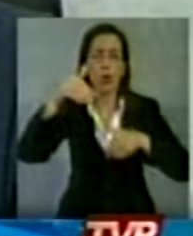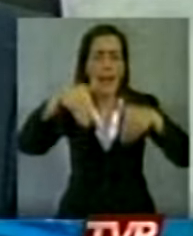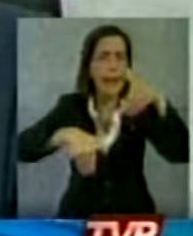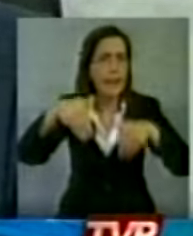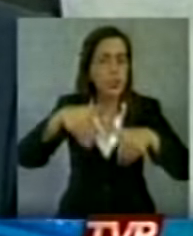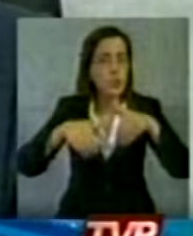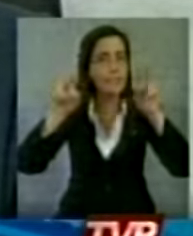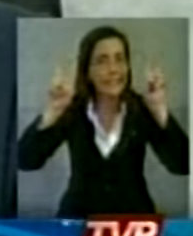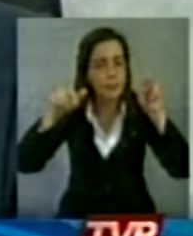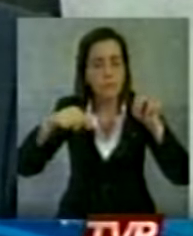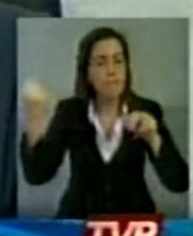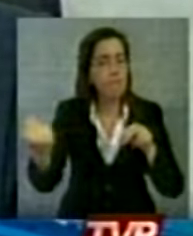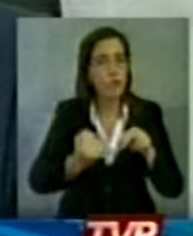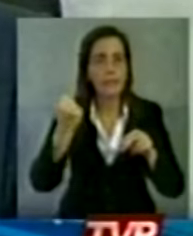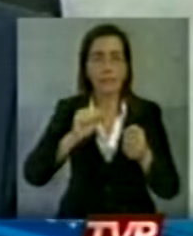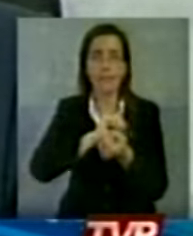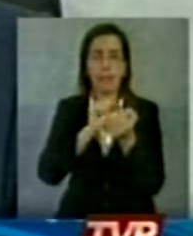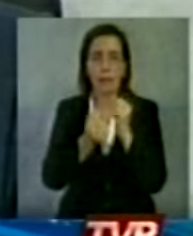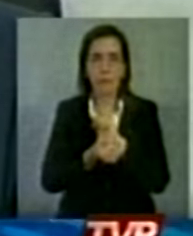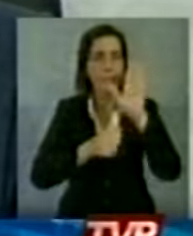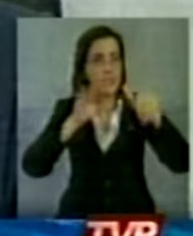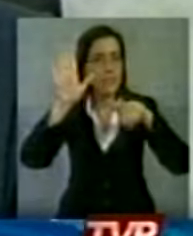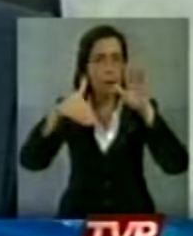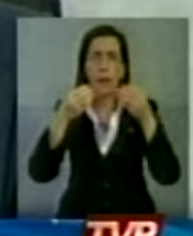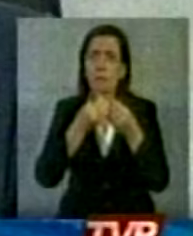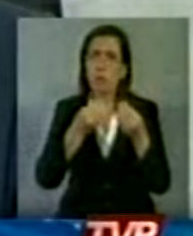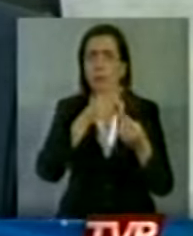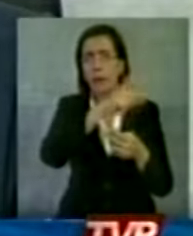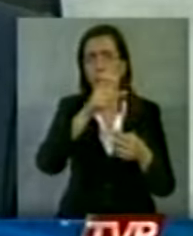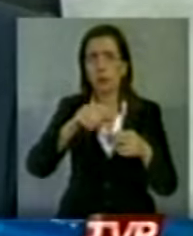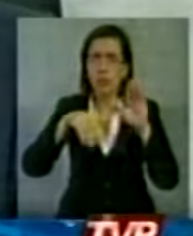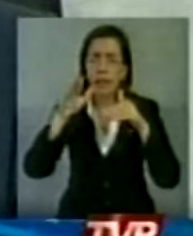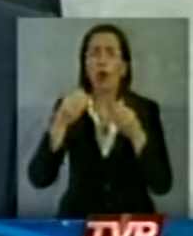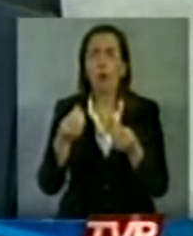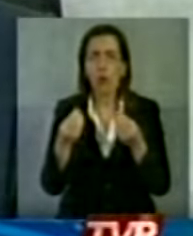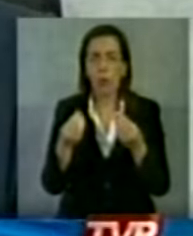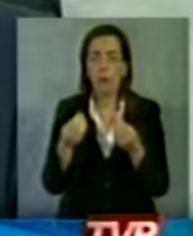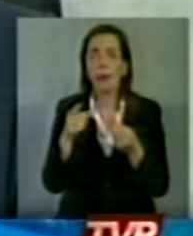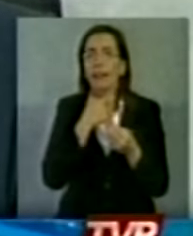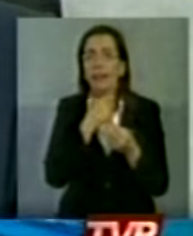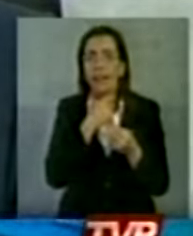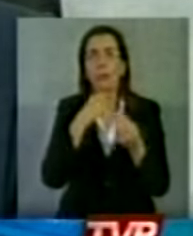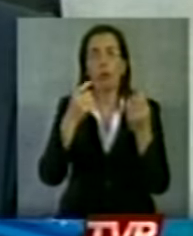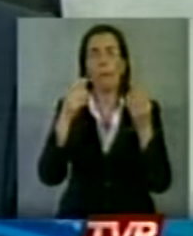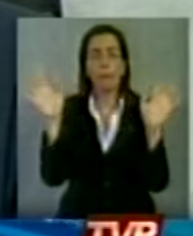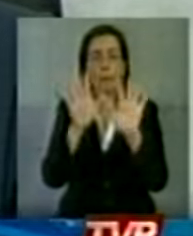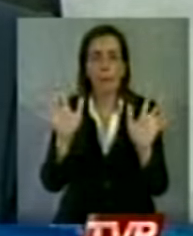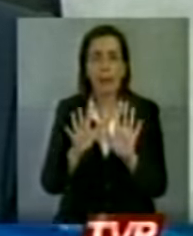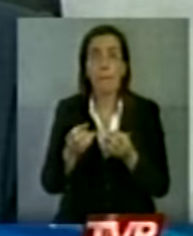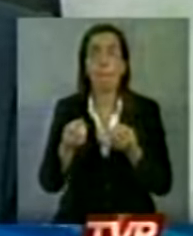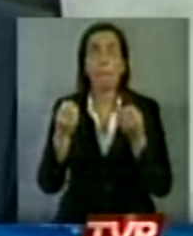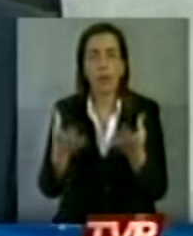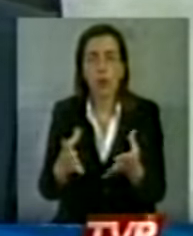electoral, con la participación del conjunto de los actores de la sociedad, que tienda a lograr mayores niveles